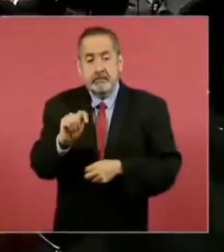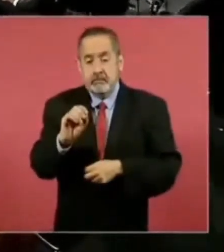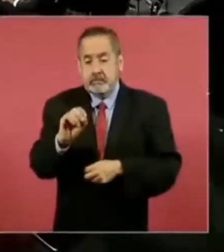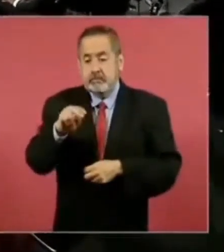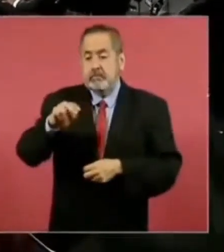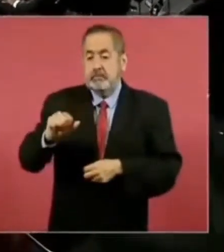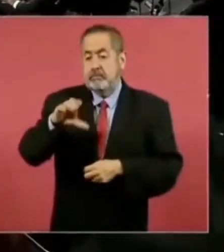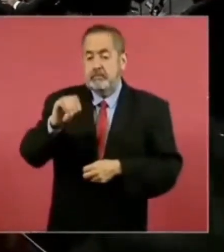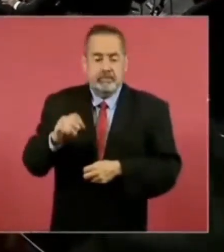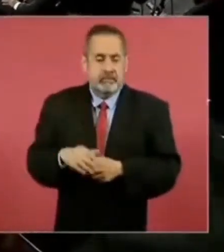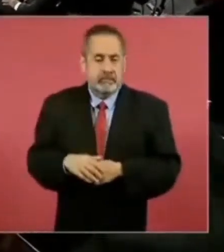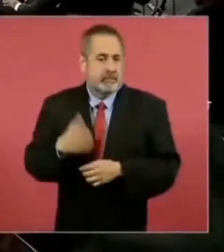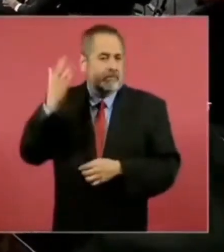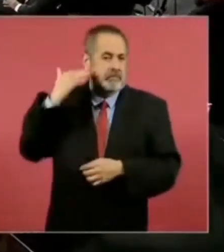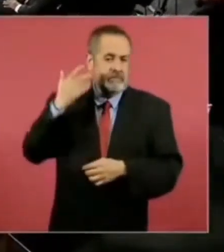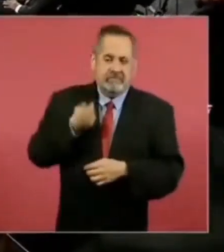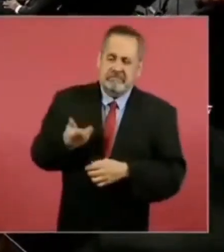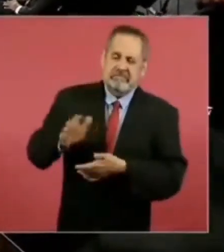del desprecio